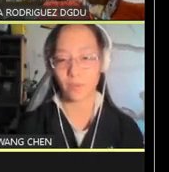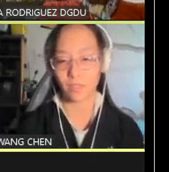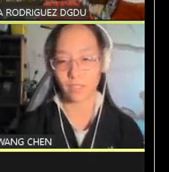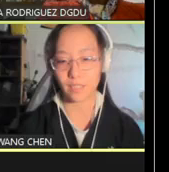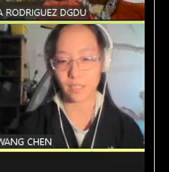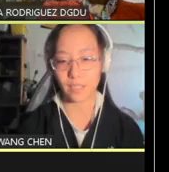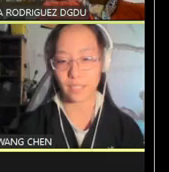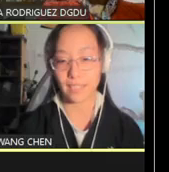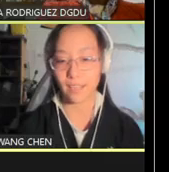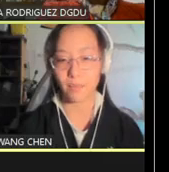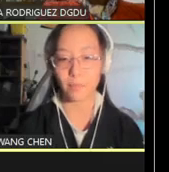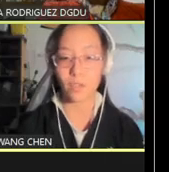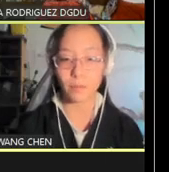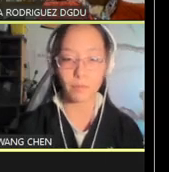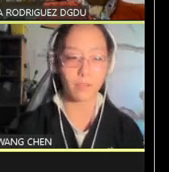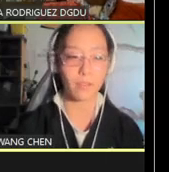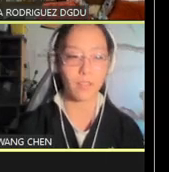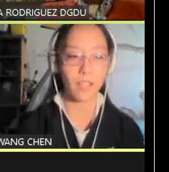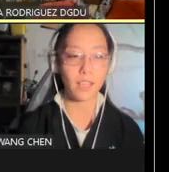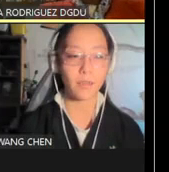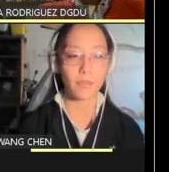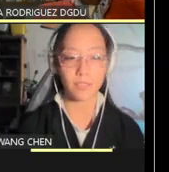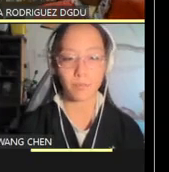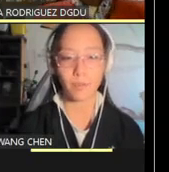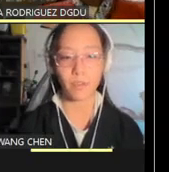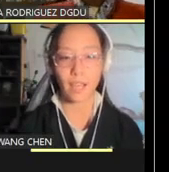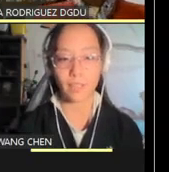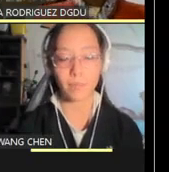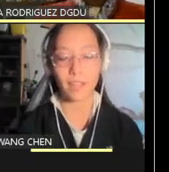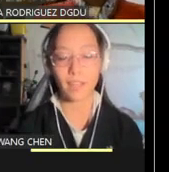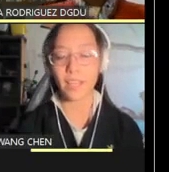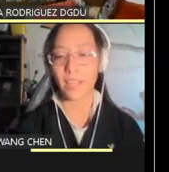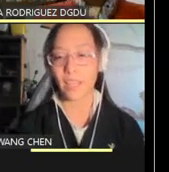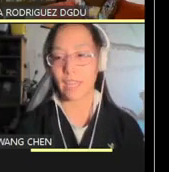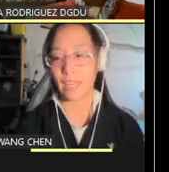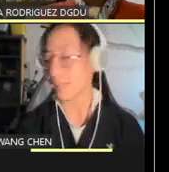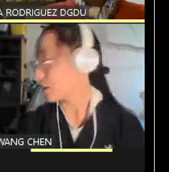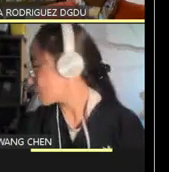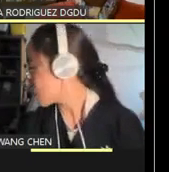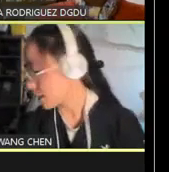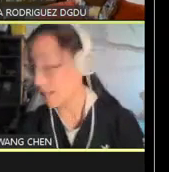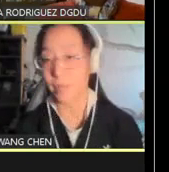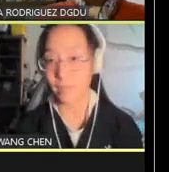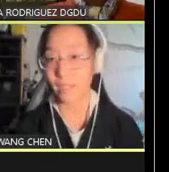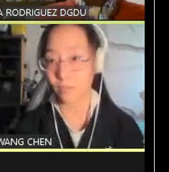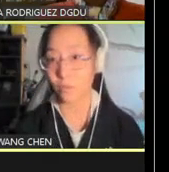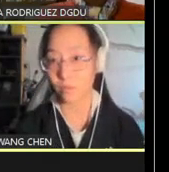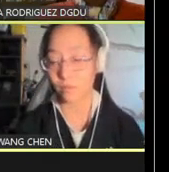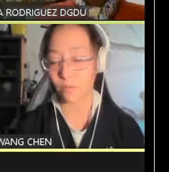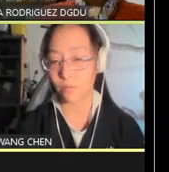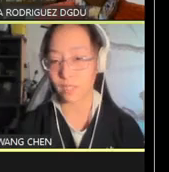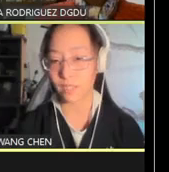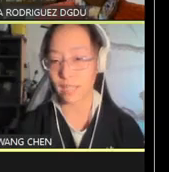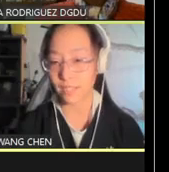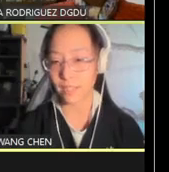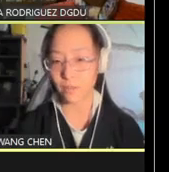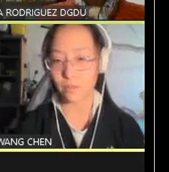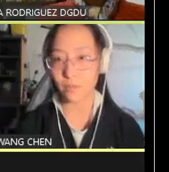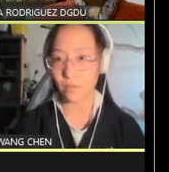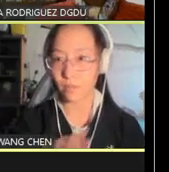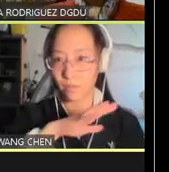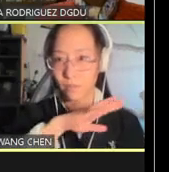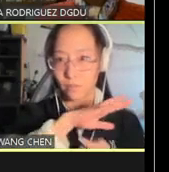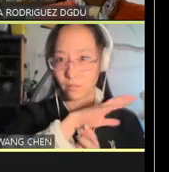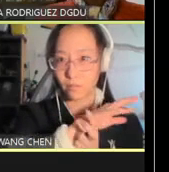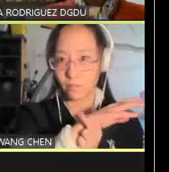los deportes de tala, voleibol, básquetbol, handball, incluso generalmente sus calzados